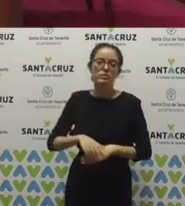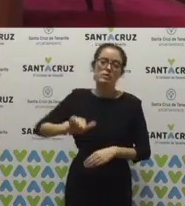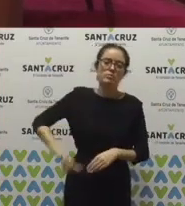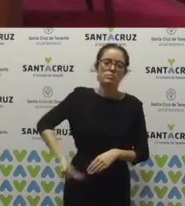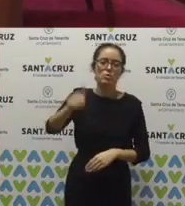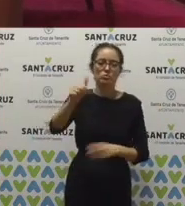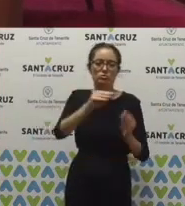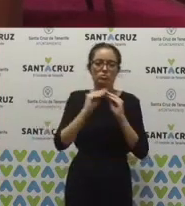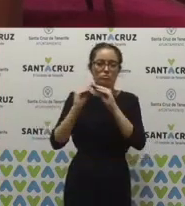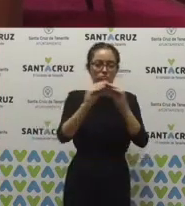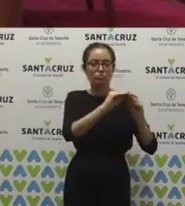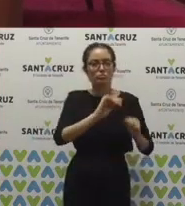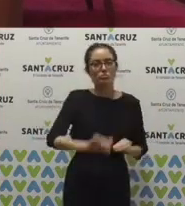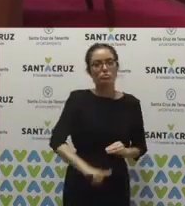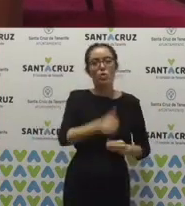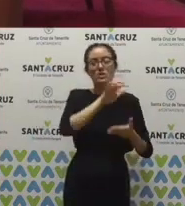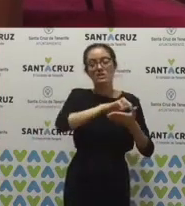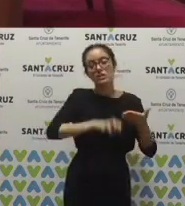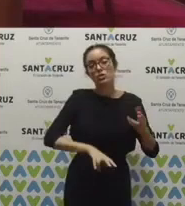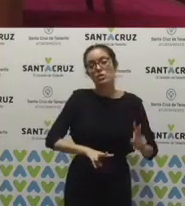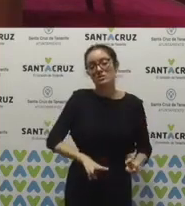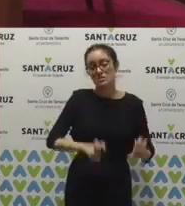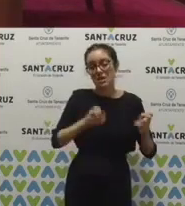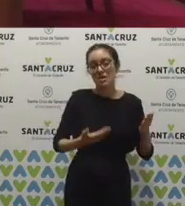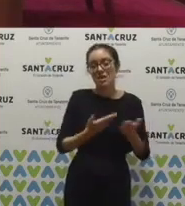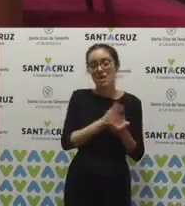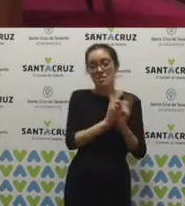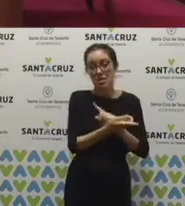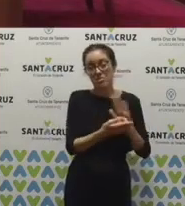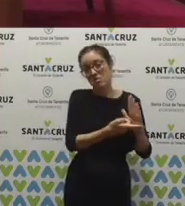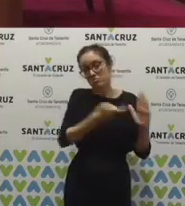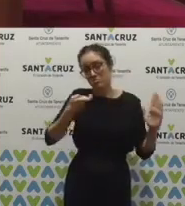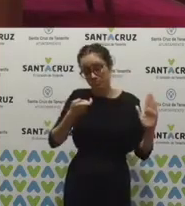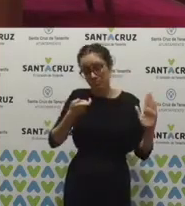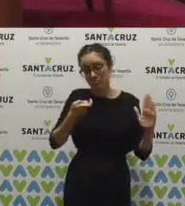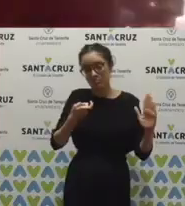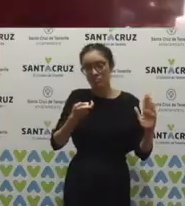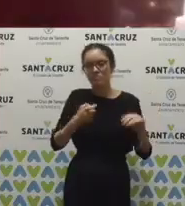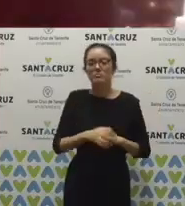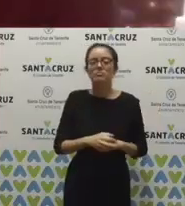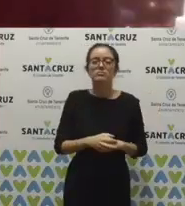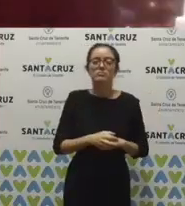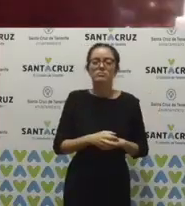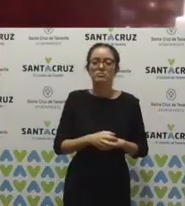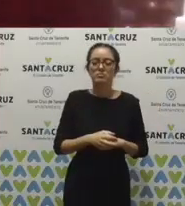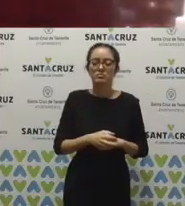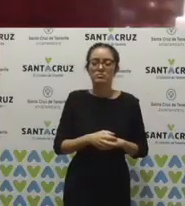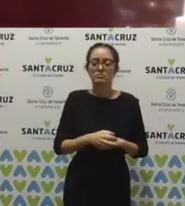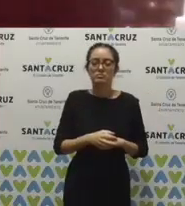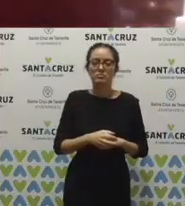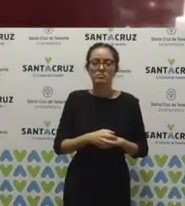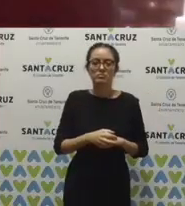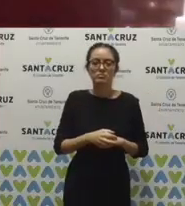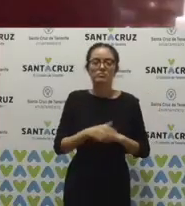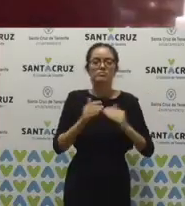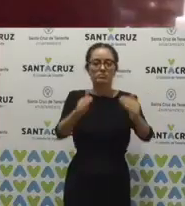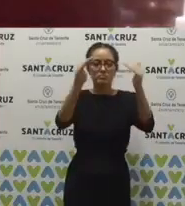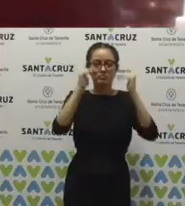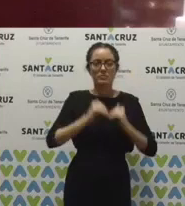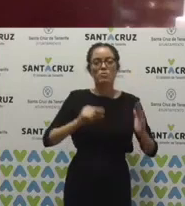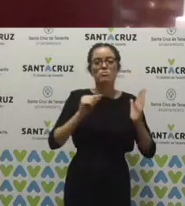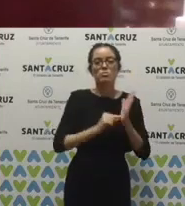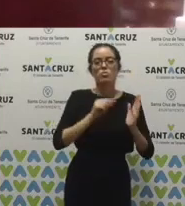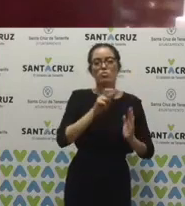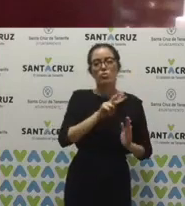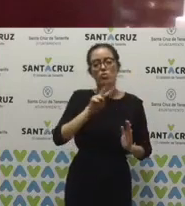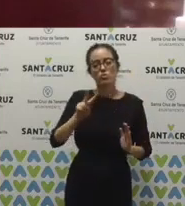unanimidad el texto inicial una vez retirada la enmienda de cual existe el particular sin duda y pasamos al punto 12